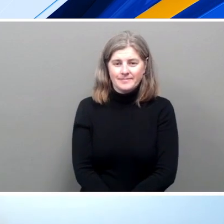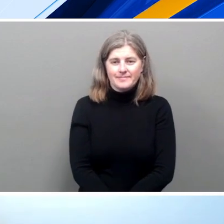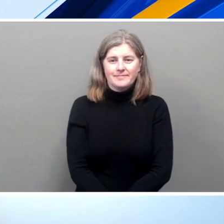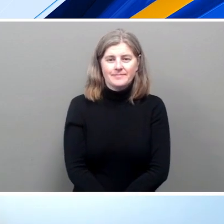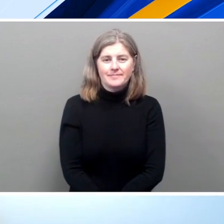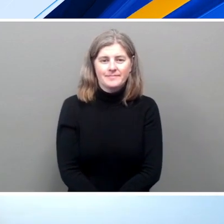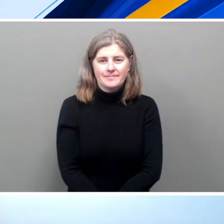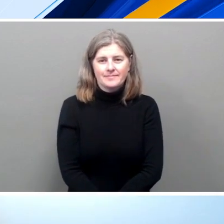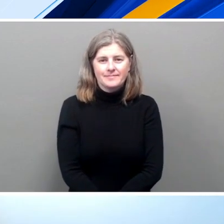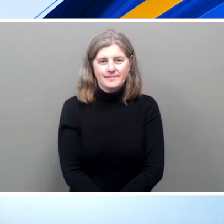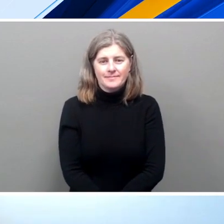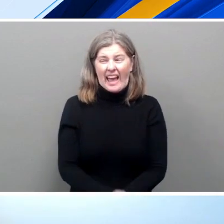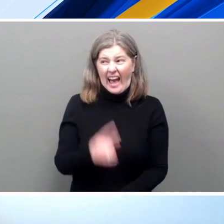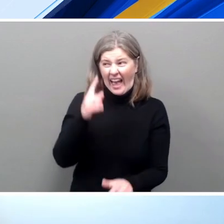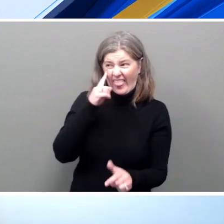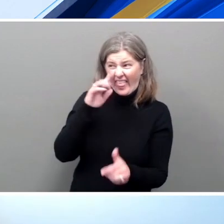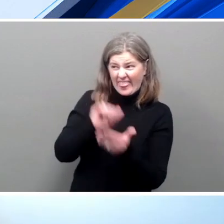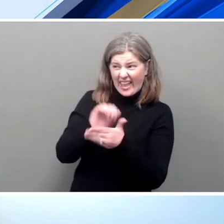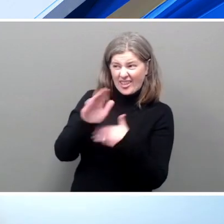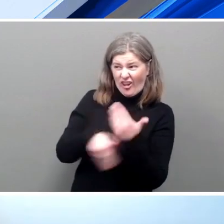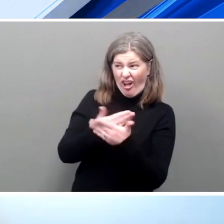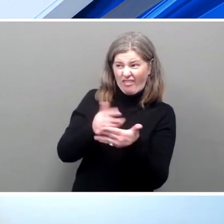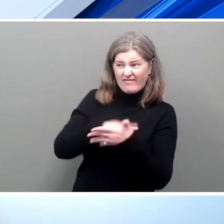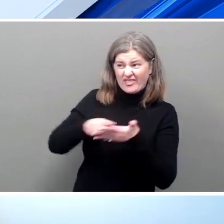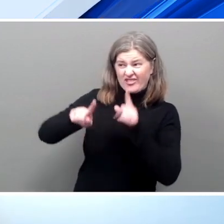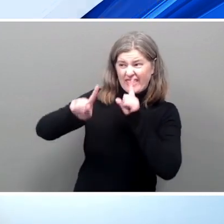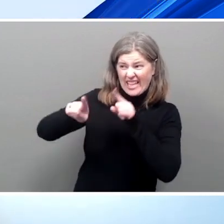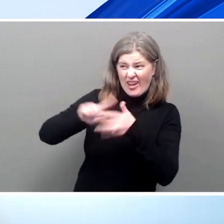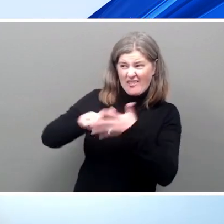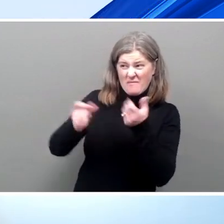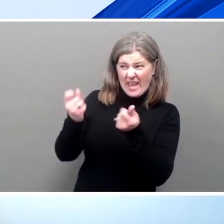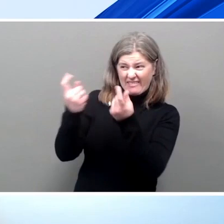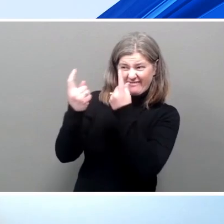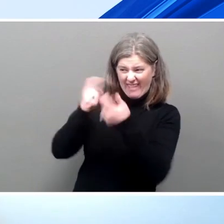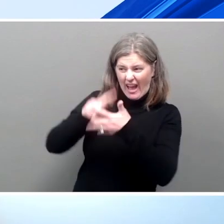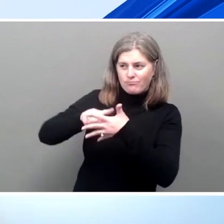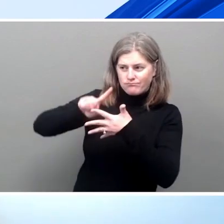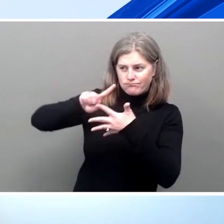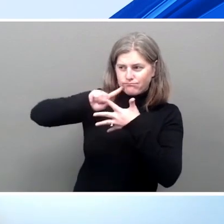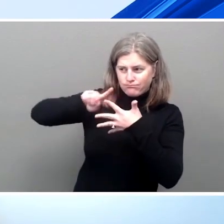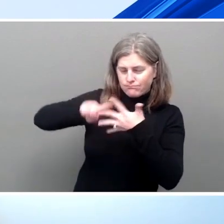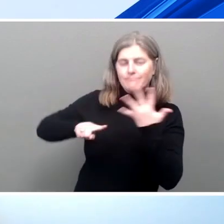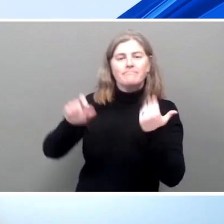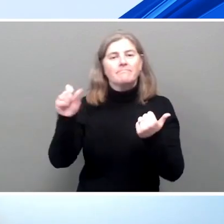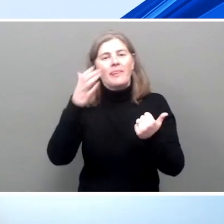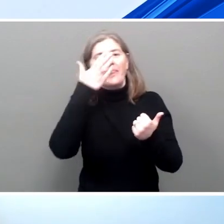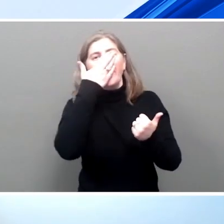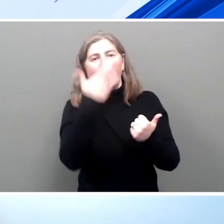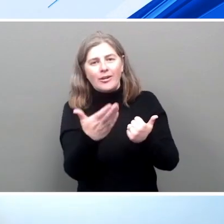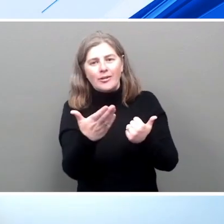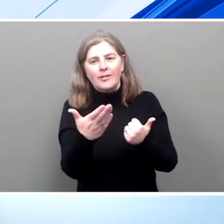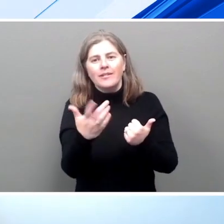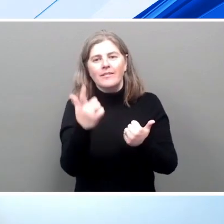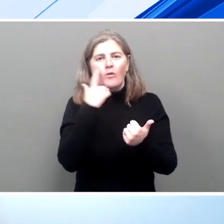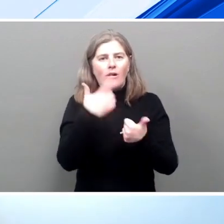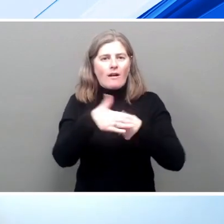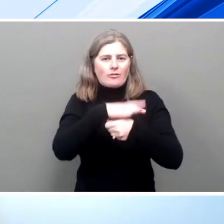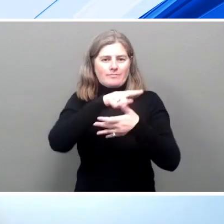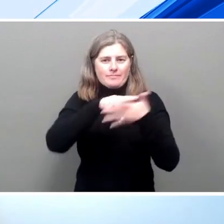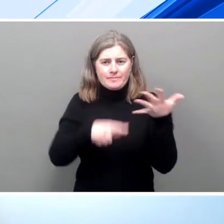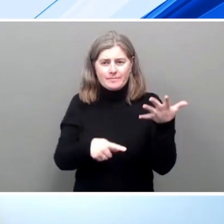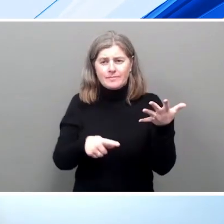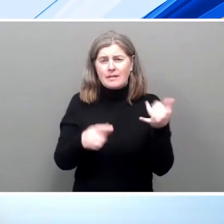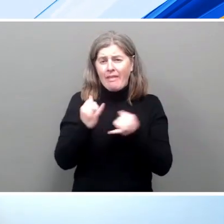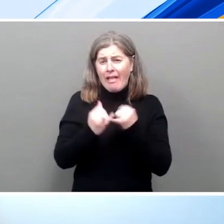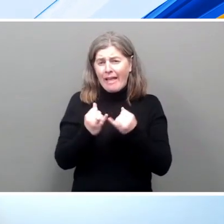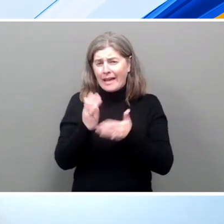I think that's all the questions. There were a lot of questions. There were. Thanks so much for covering those. The last hand